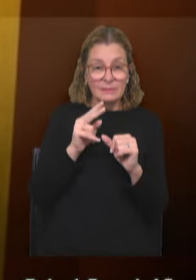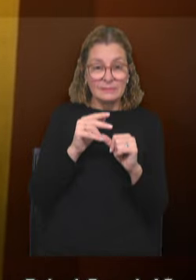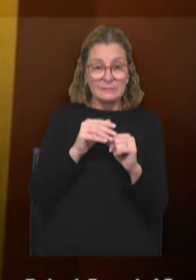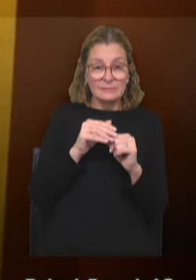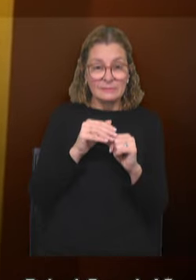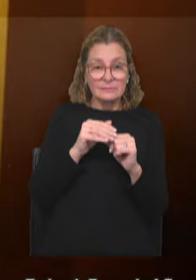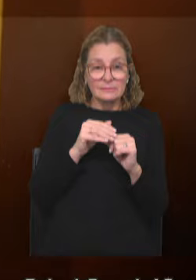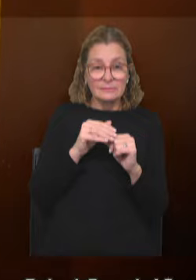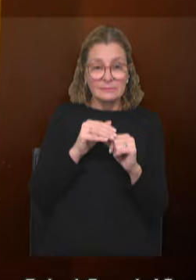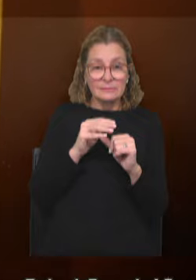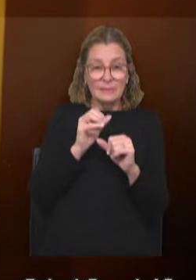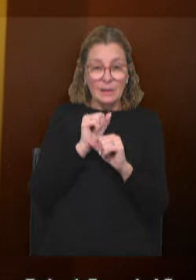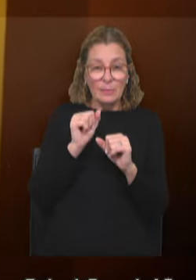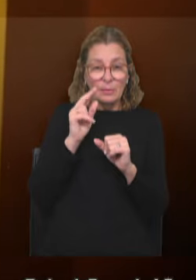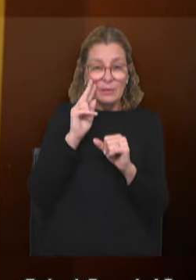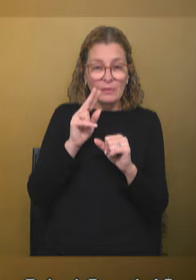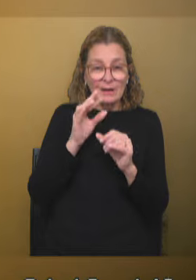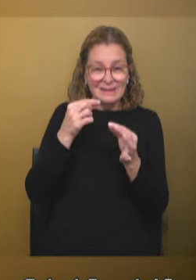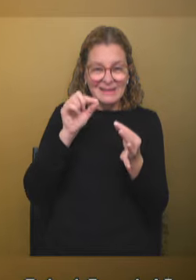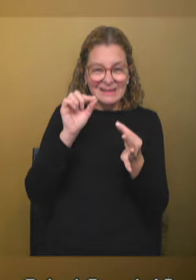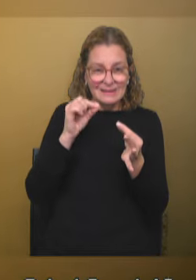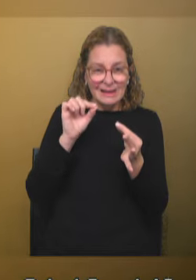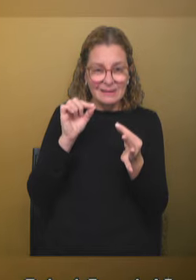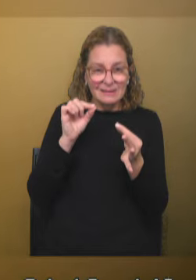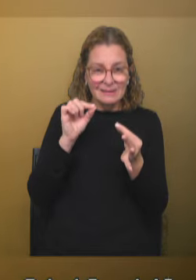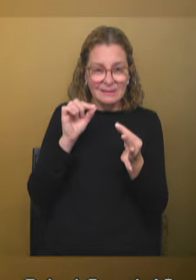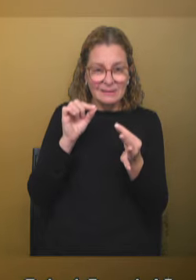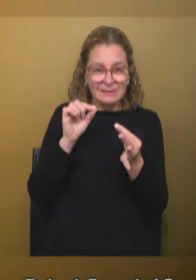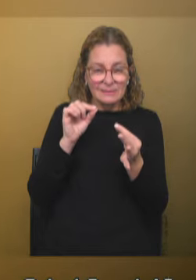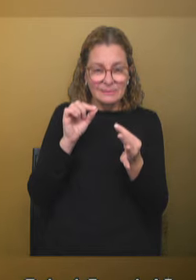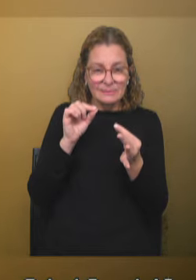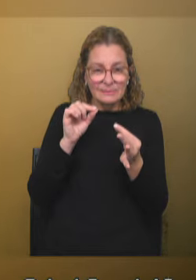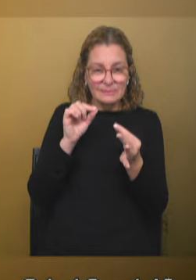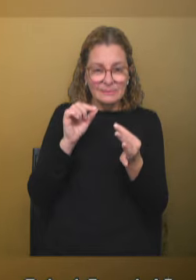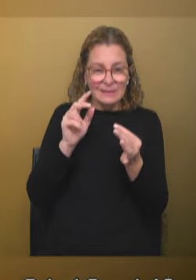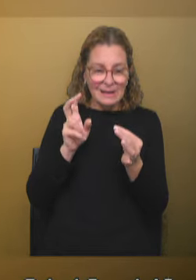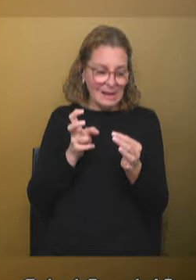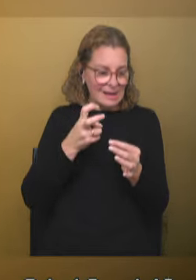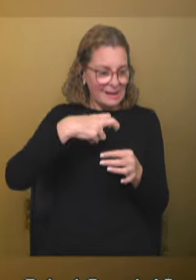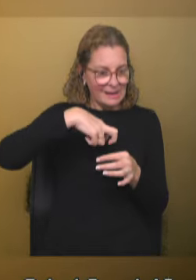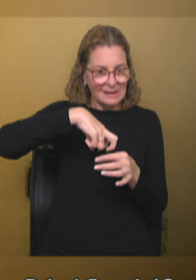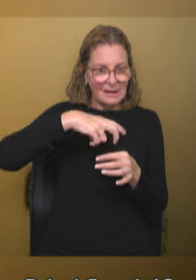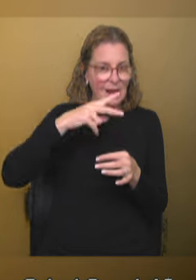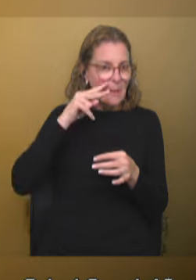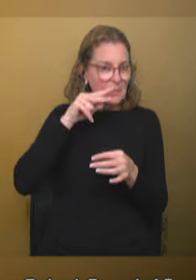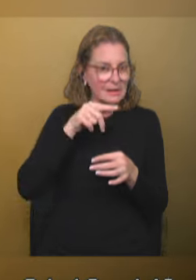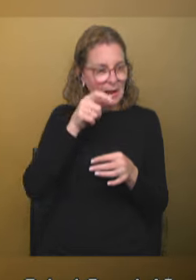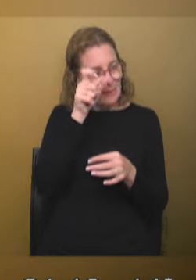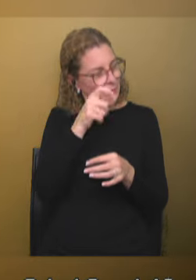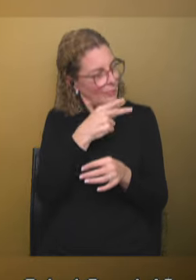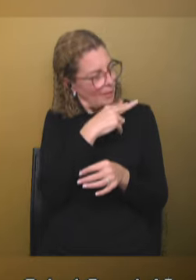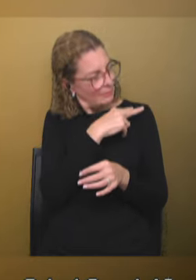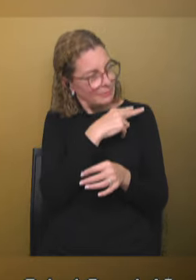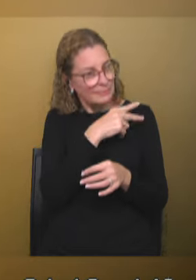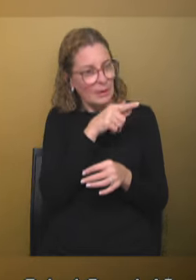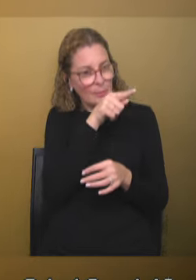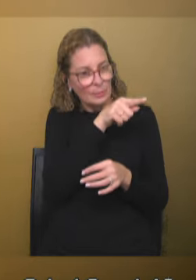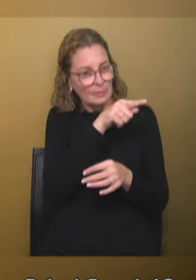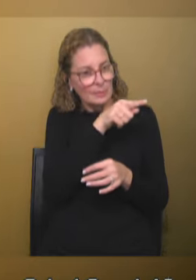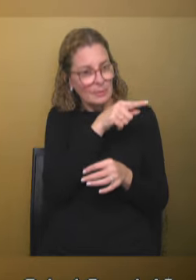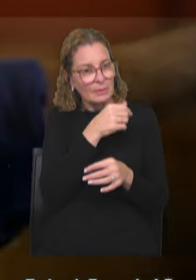que te permite ver los pequeños detalles. Ese gaucho que se gira, mira al espectador del cuadro y le señala un punto